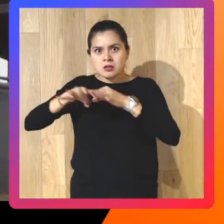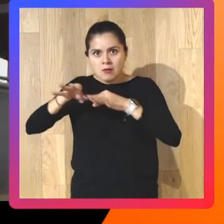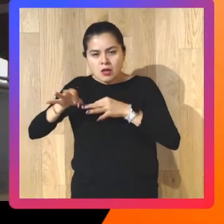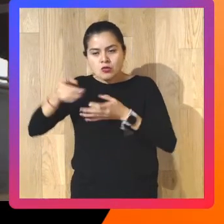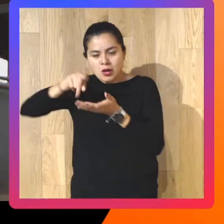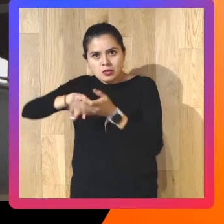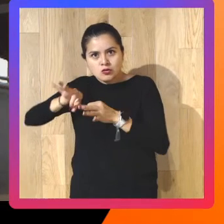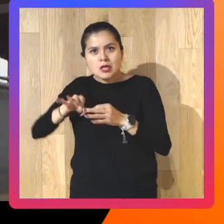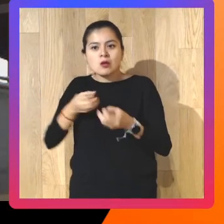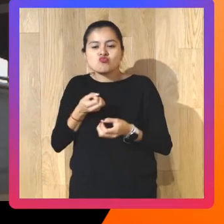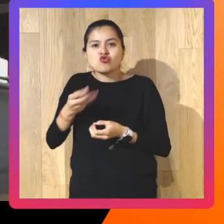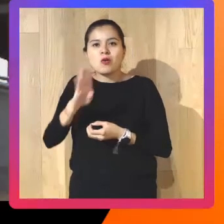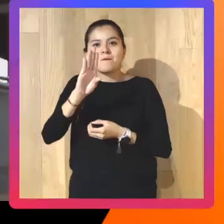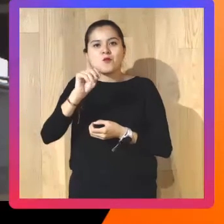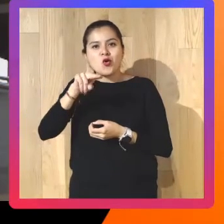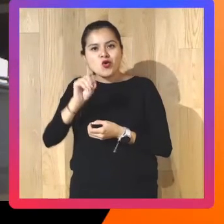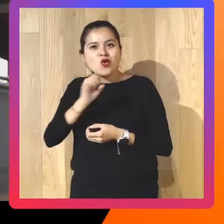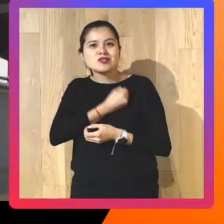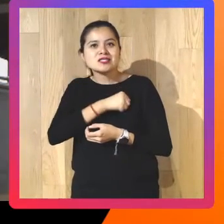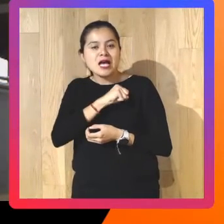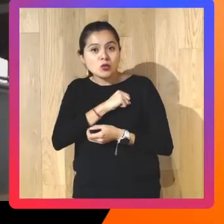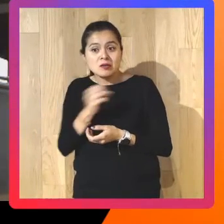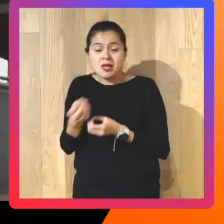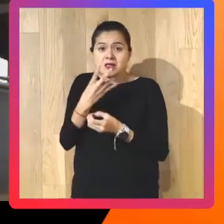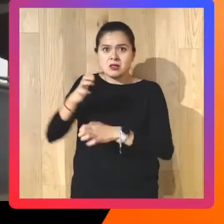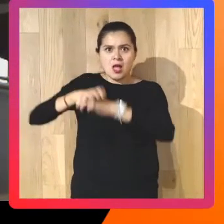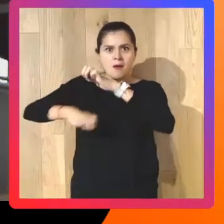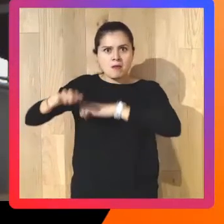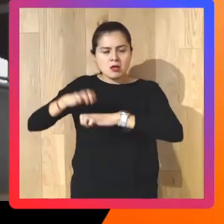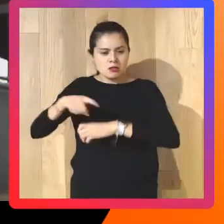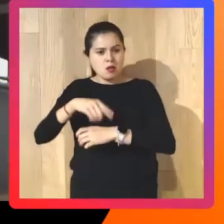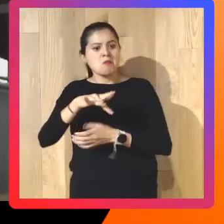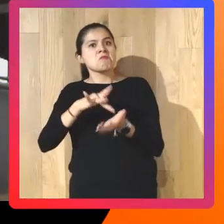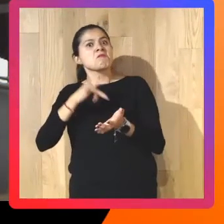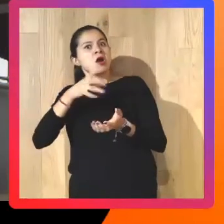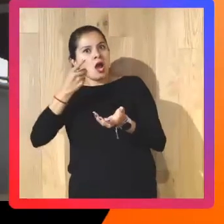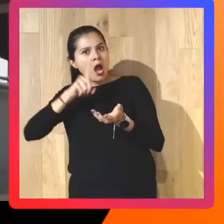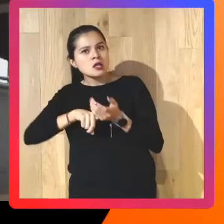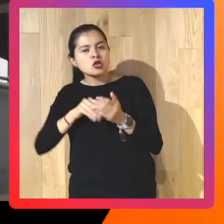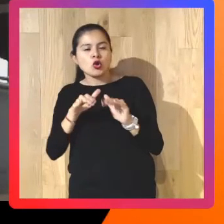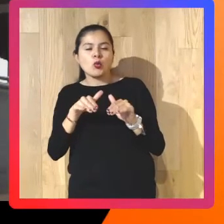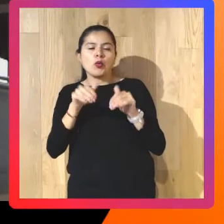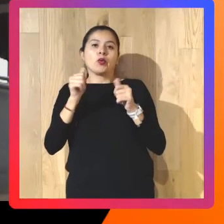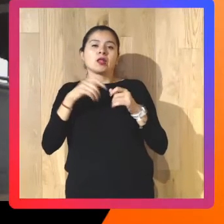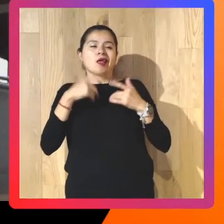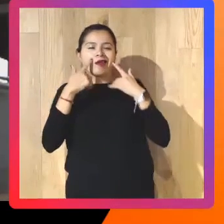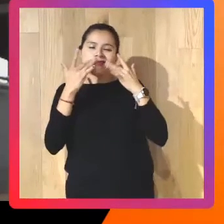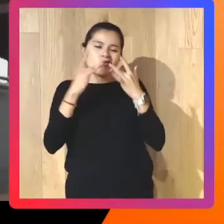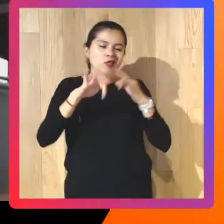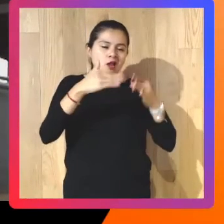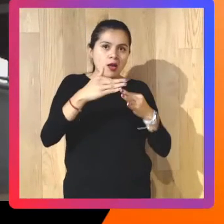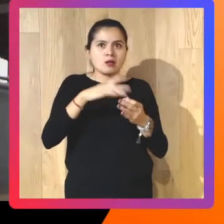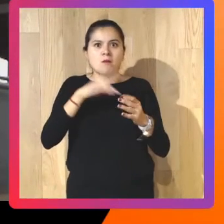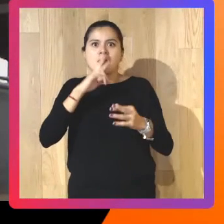obtenga un bono de salud. Lo que nos reportan las empresas que lo han implementado es que ha bajado el ausentismo y ha subido la productividad.